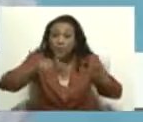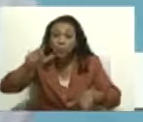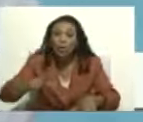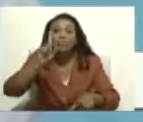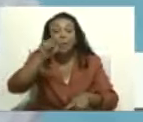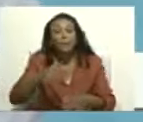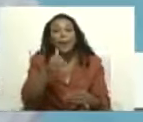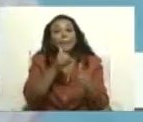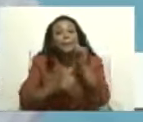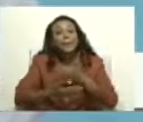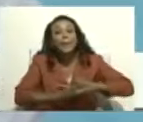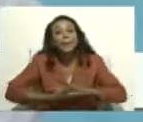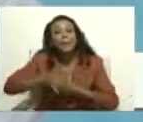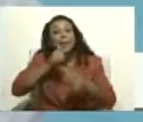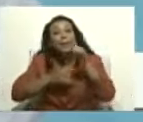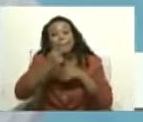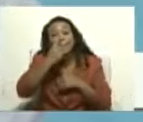sino bebés.